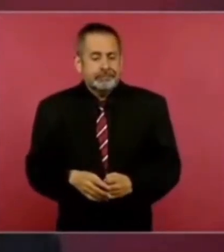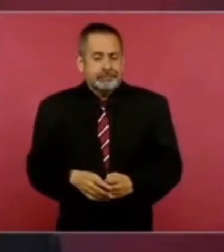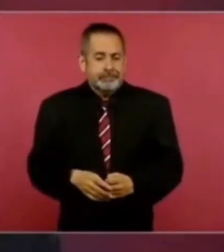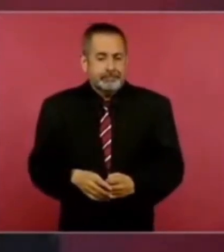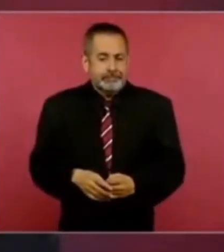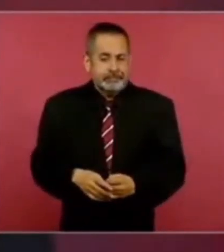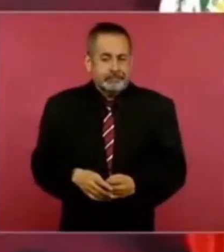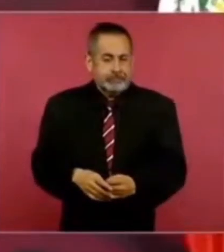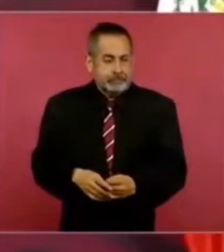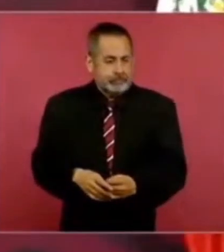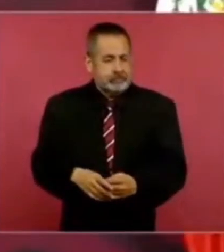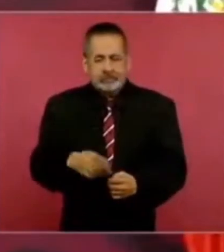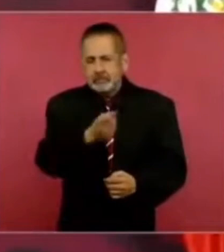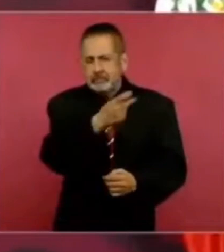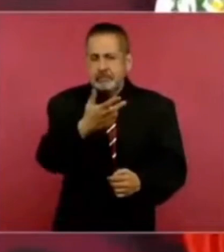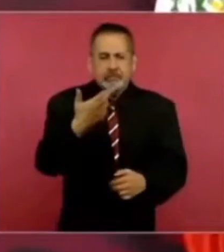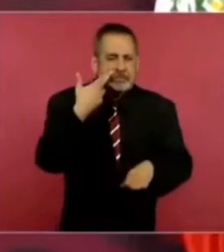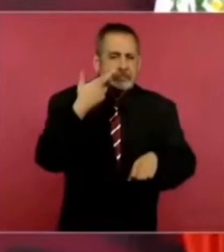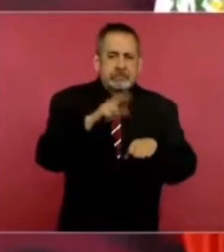Te ha ido muy bien.